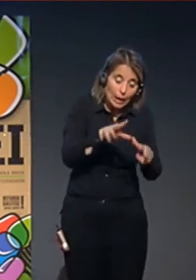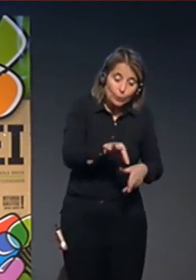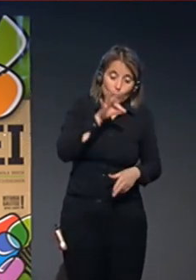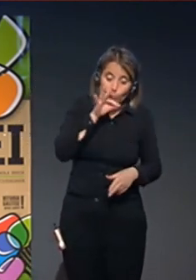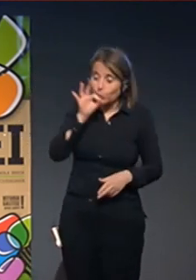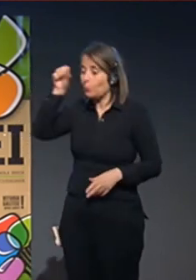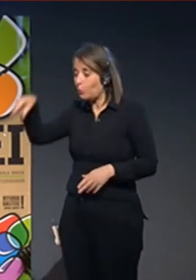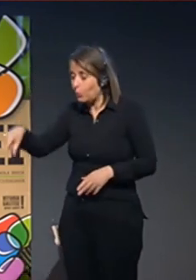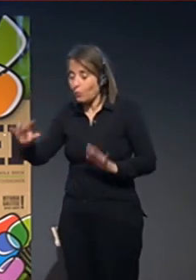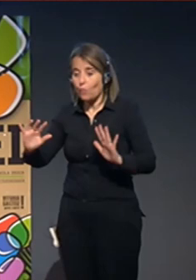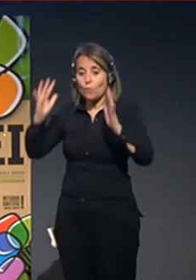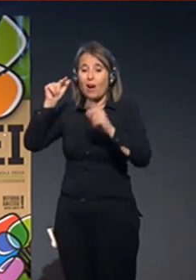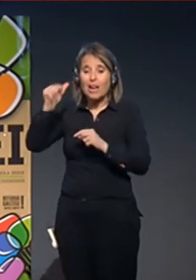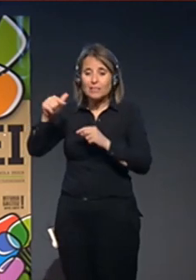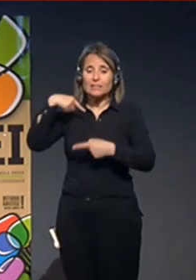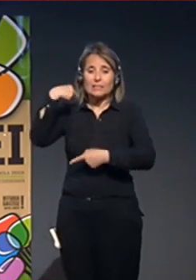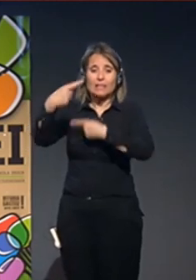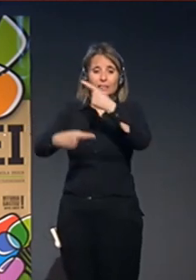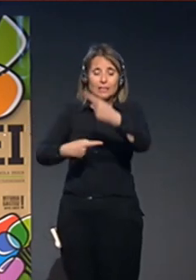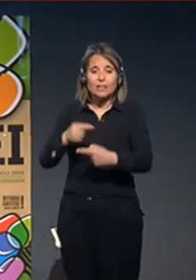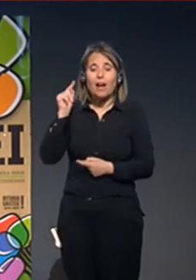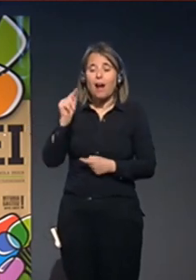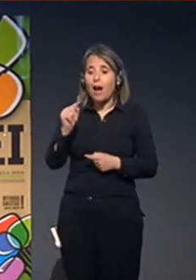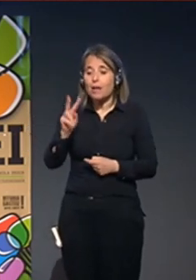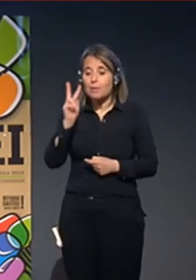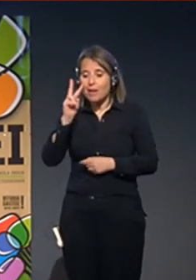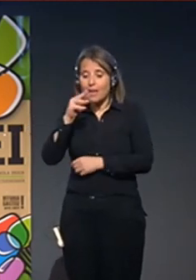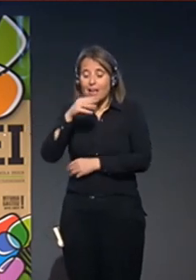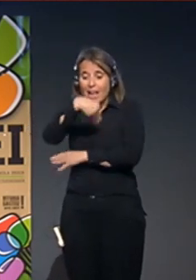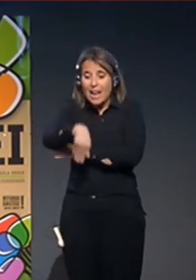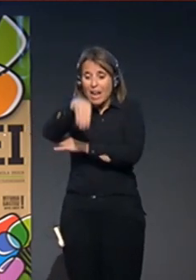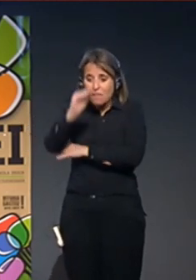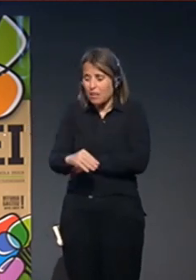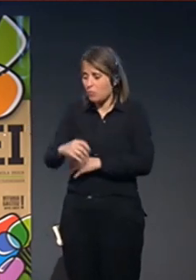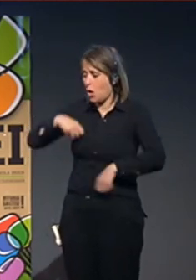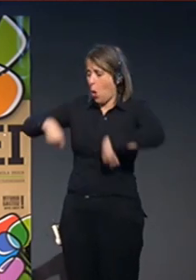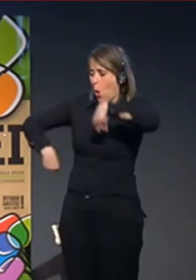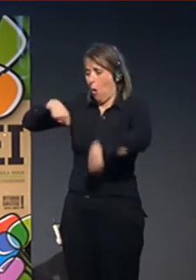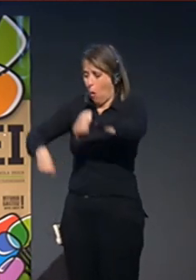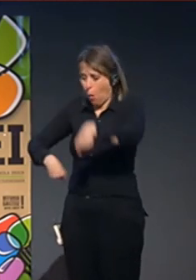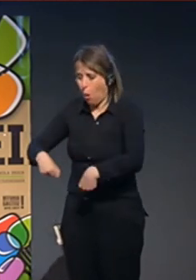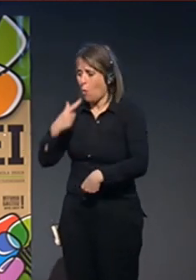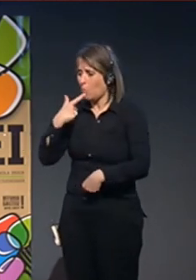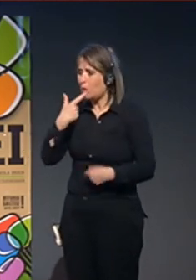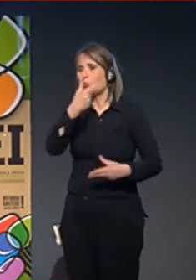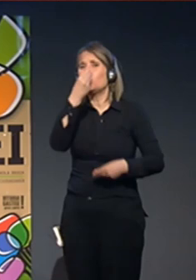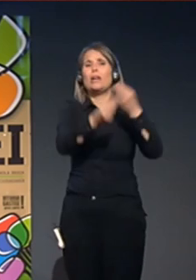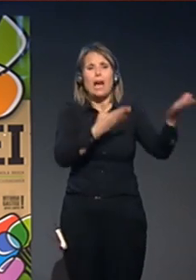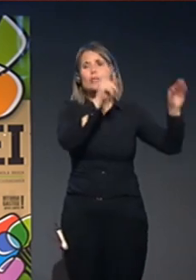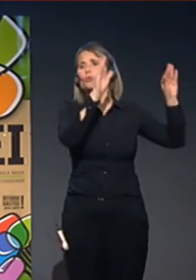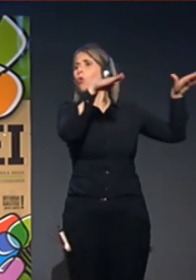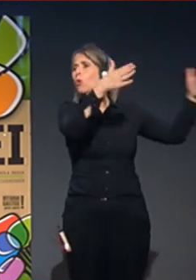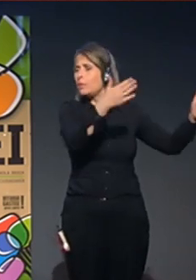y la echa por sobre el fuego y así varias veces en una de ellas encuentra el elefante que va huyendo des pendola y que dice colibrí Pero qué diablos